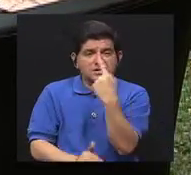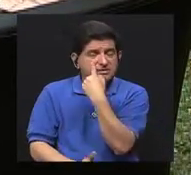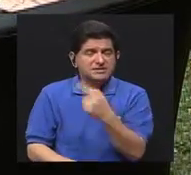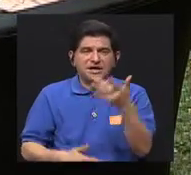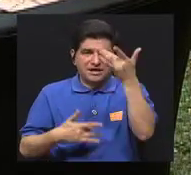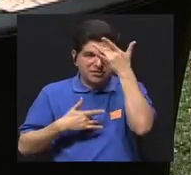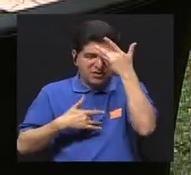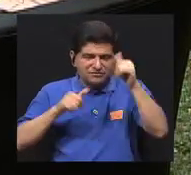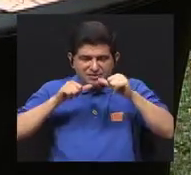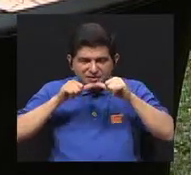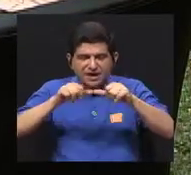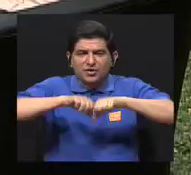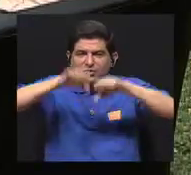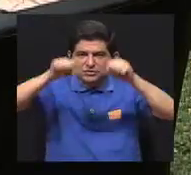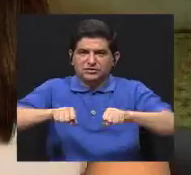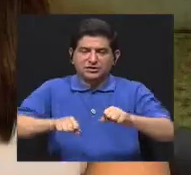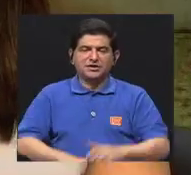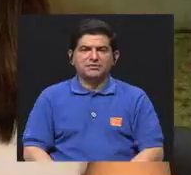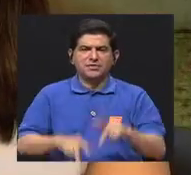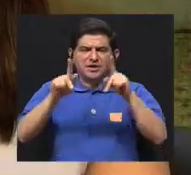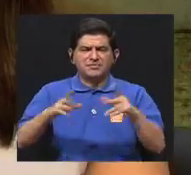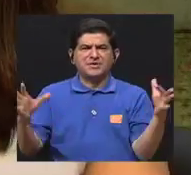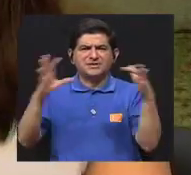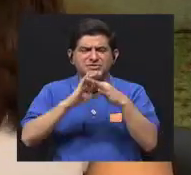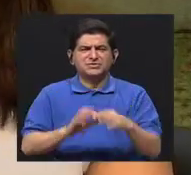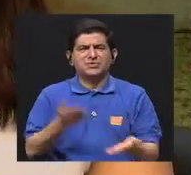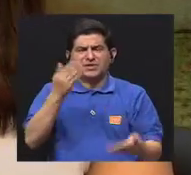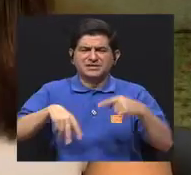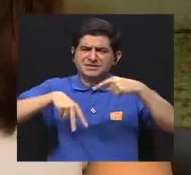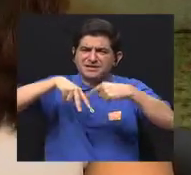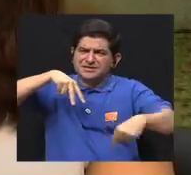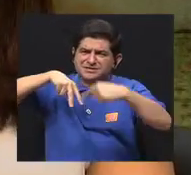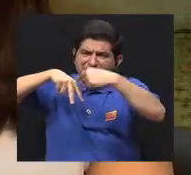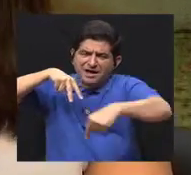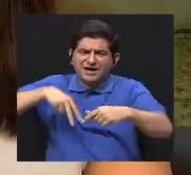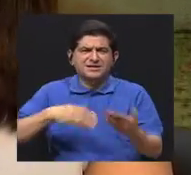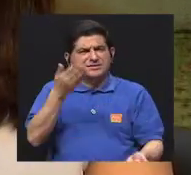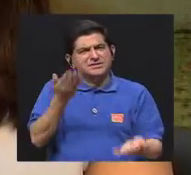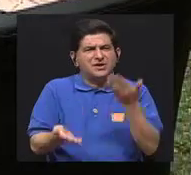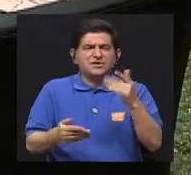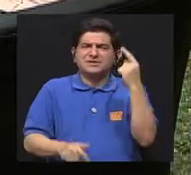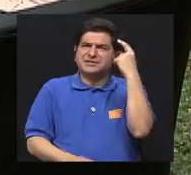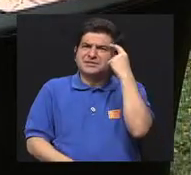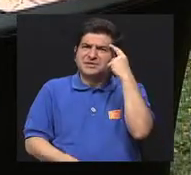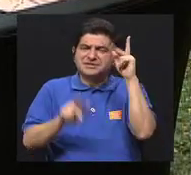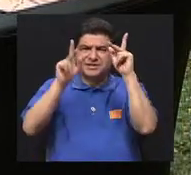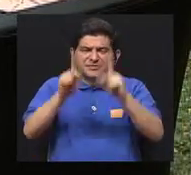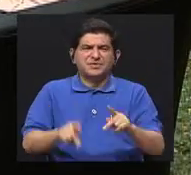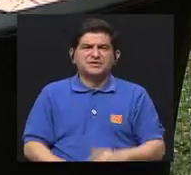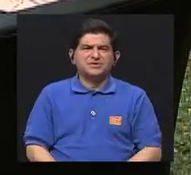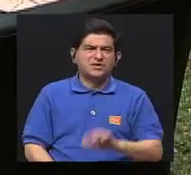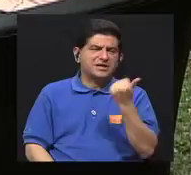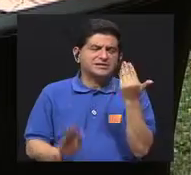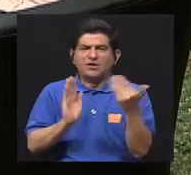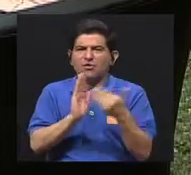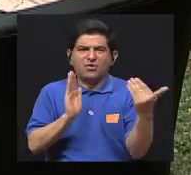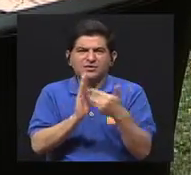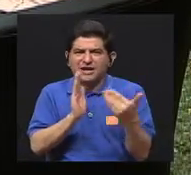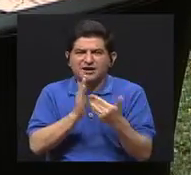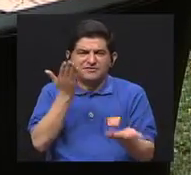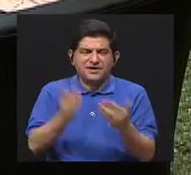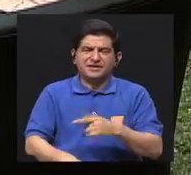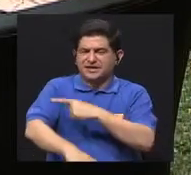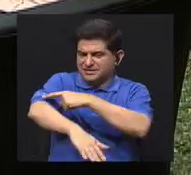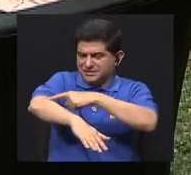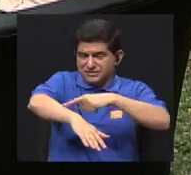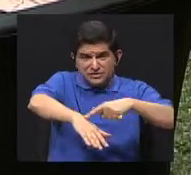enfermedad sistémica. Y que la gente más asocia con las piernas, ¿verdad? O que más asocia con lesiones sí. a nivel de piel